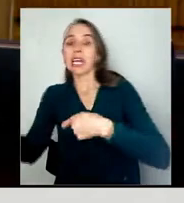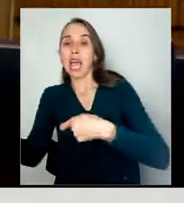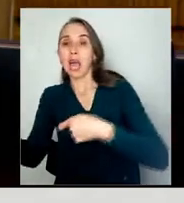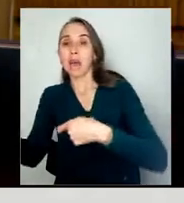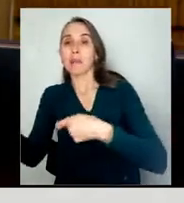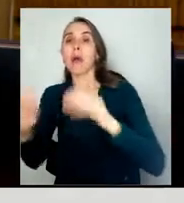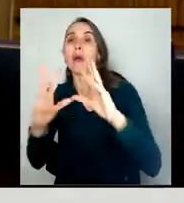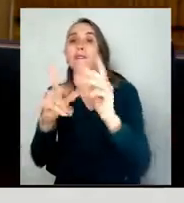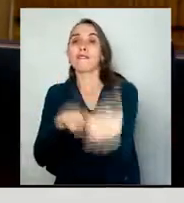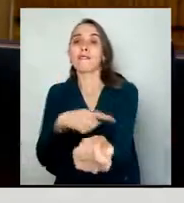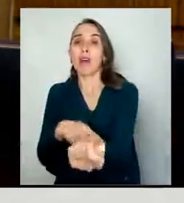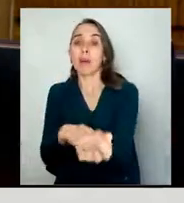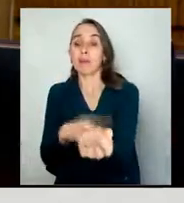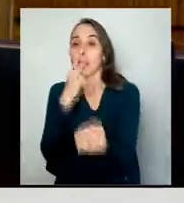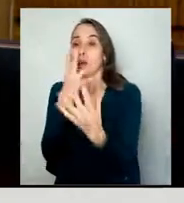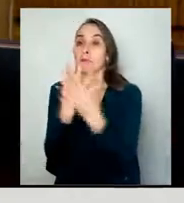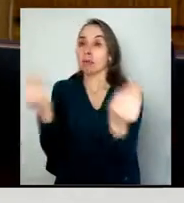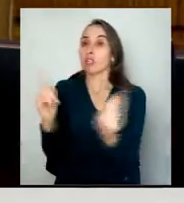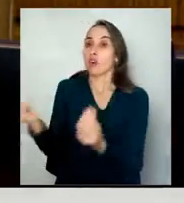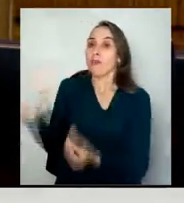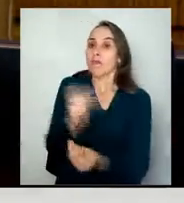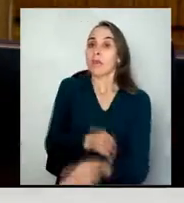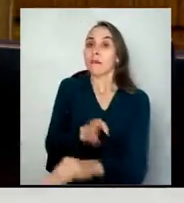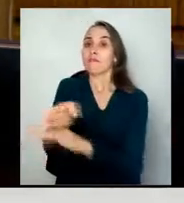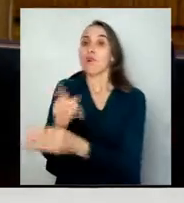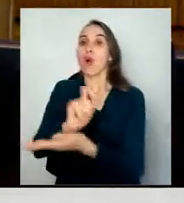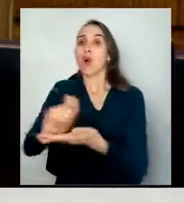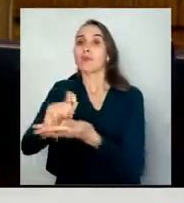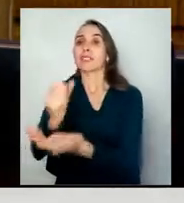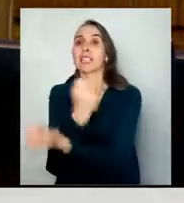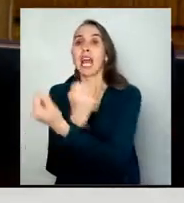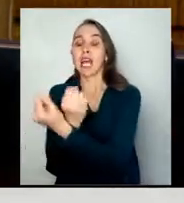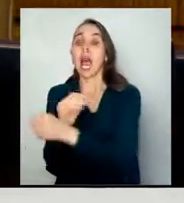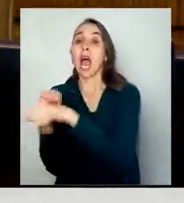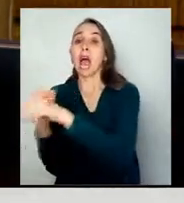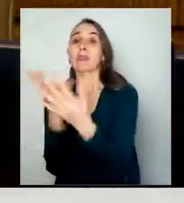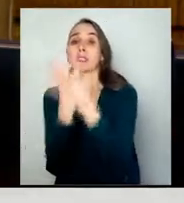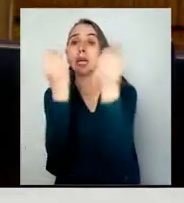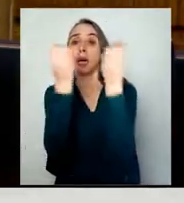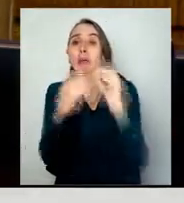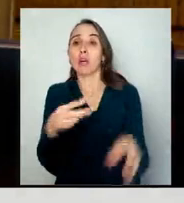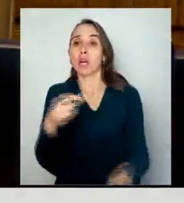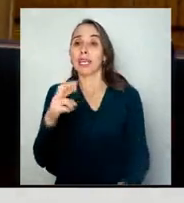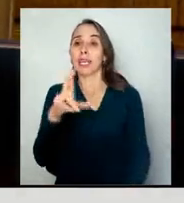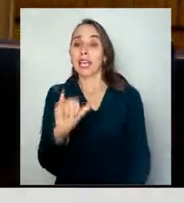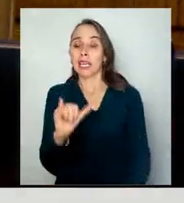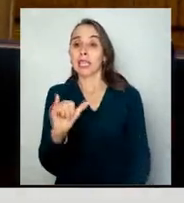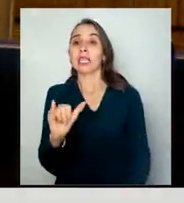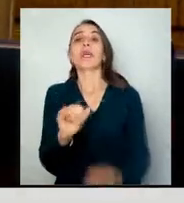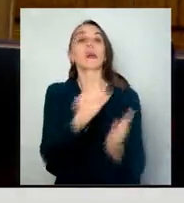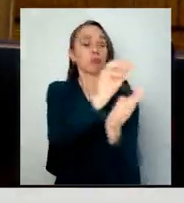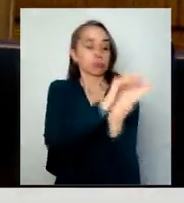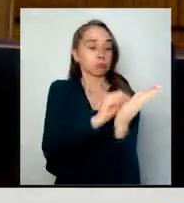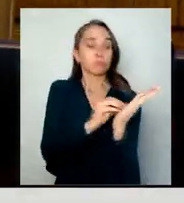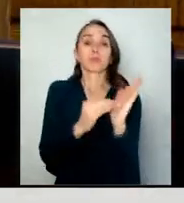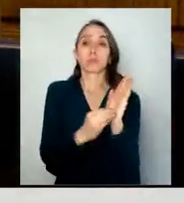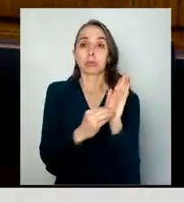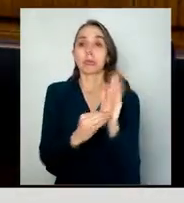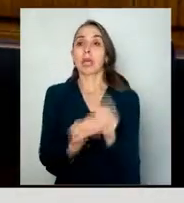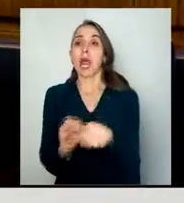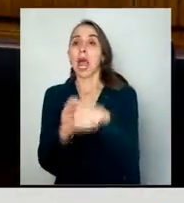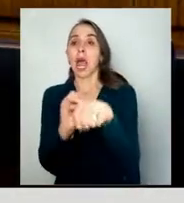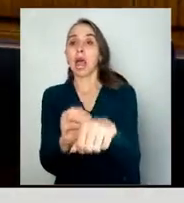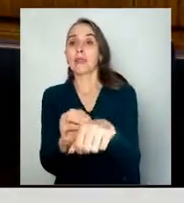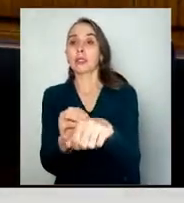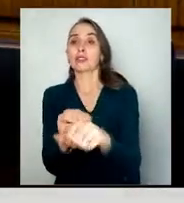rápidamente se acercó a carabineros para hacer la denuncia del extravío de Henry quienes tomaron el caso pero les señalaron que la comioría